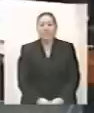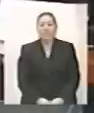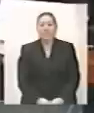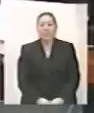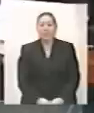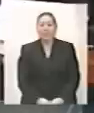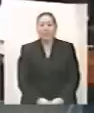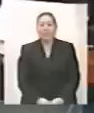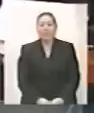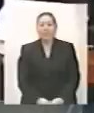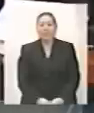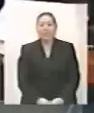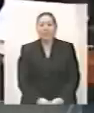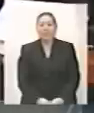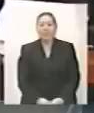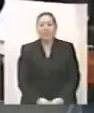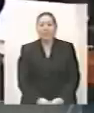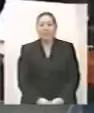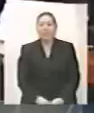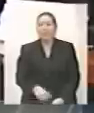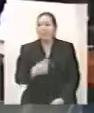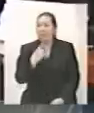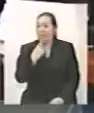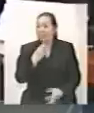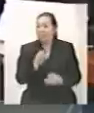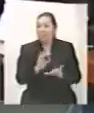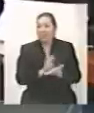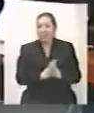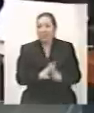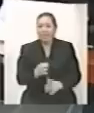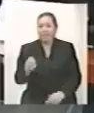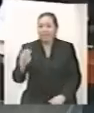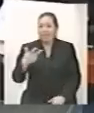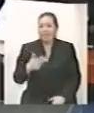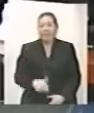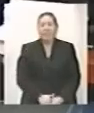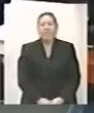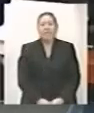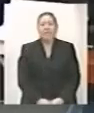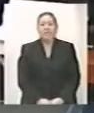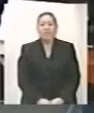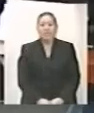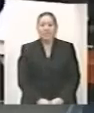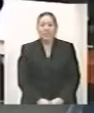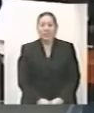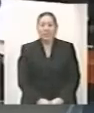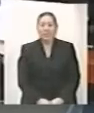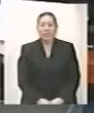cívicas. No dice, no especifica. Y el tercero dice